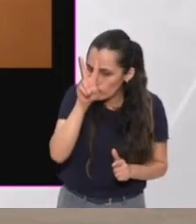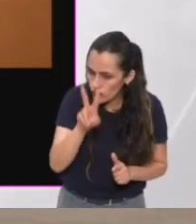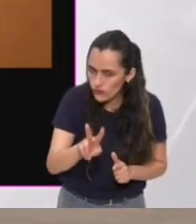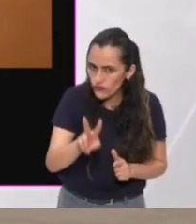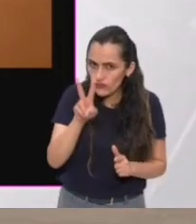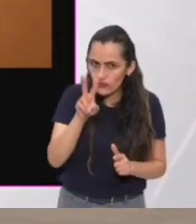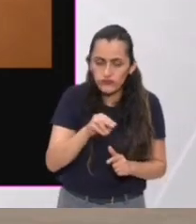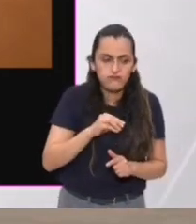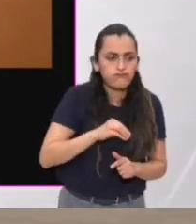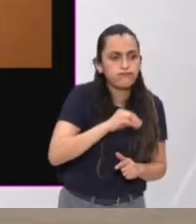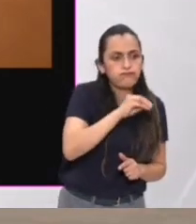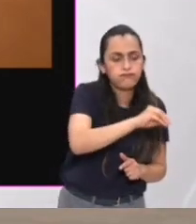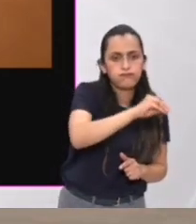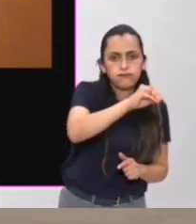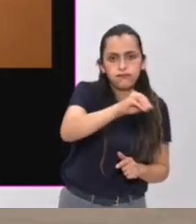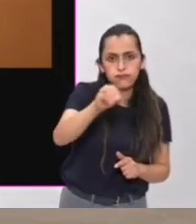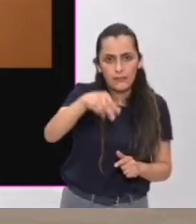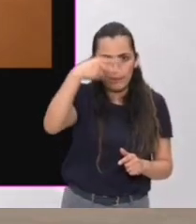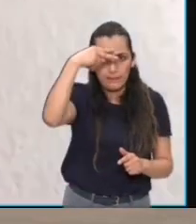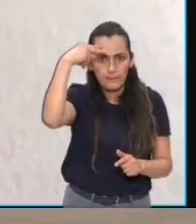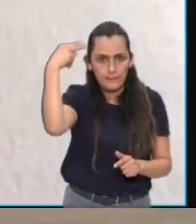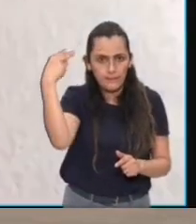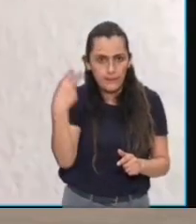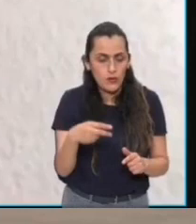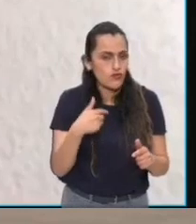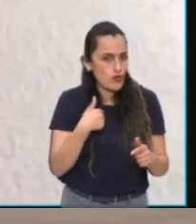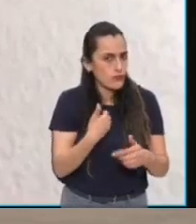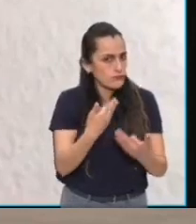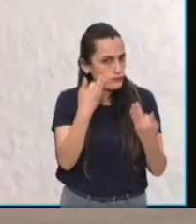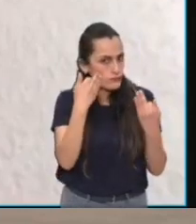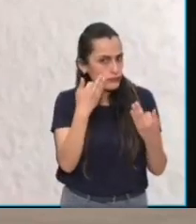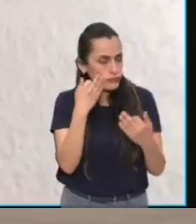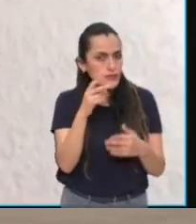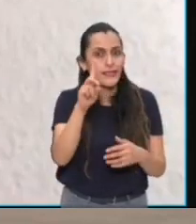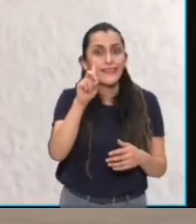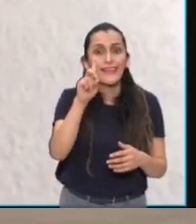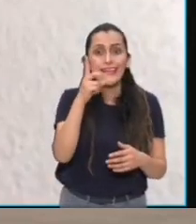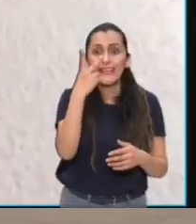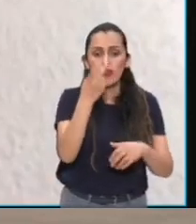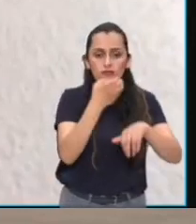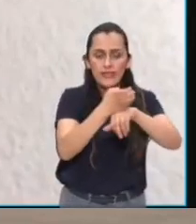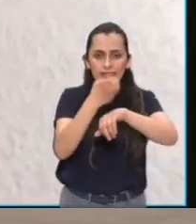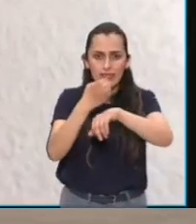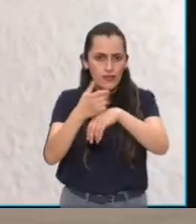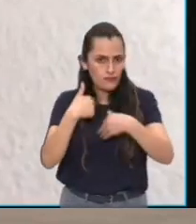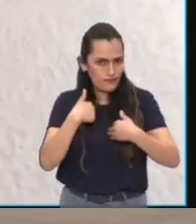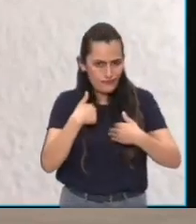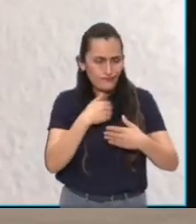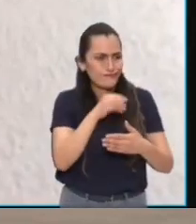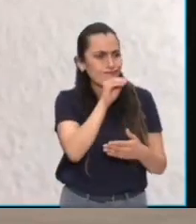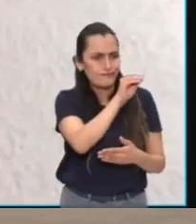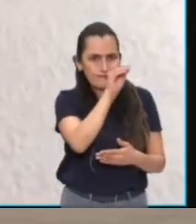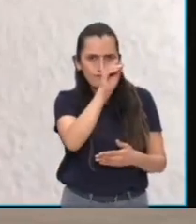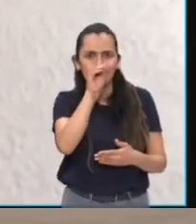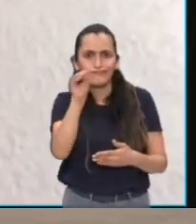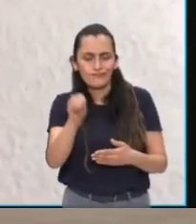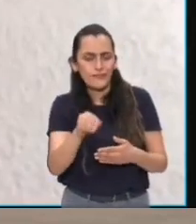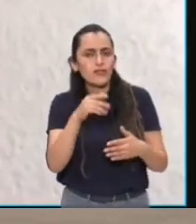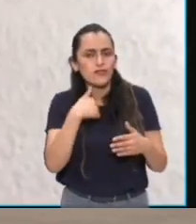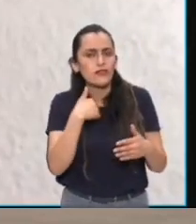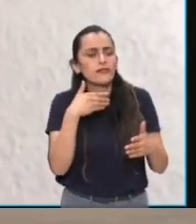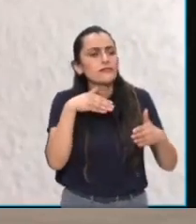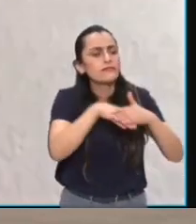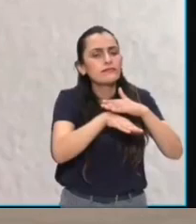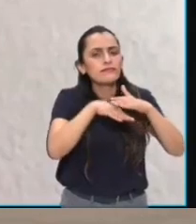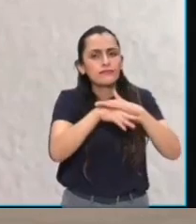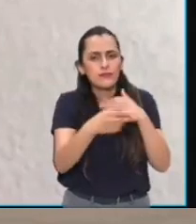todas las clínicas de este país, lo digo porque lo he hecho, he recorrido los 32 estados y he recorrido la mayor parte de las clínicas en